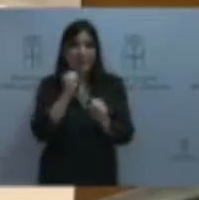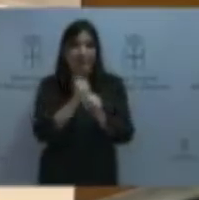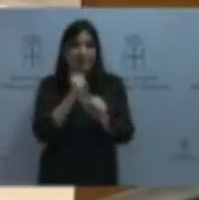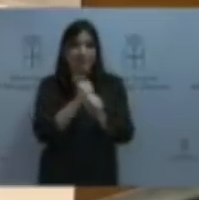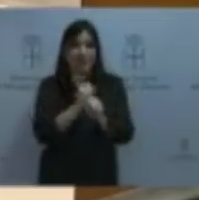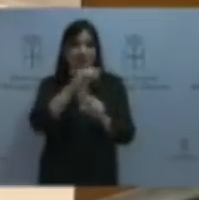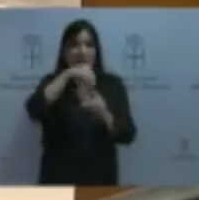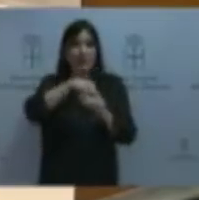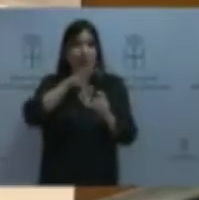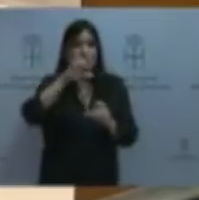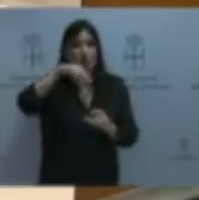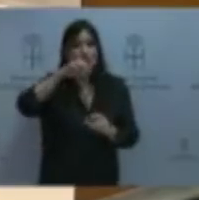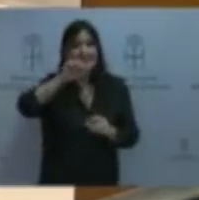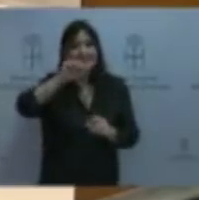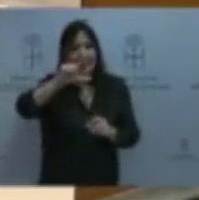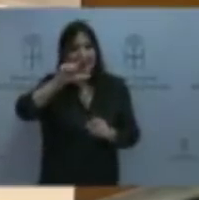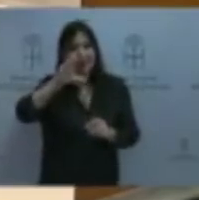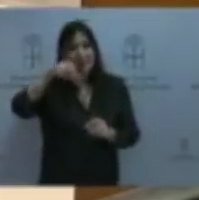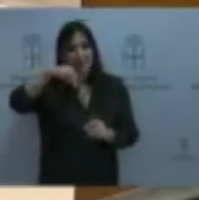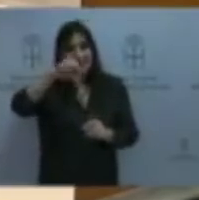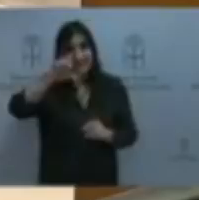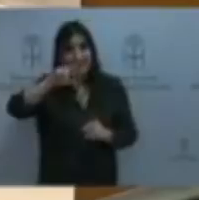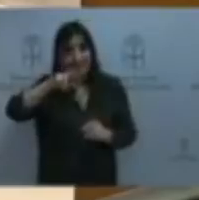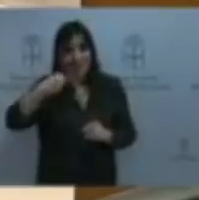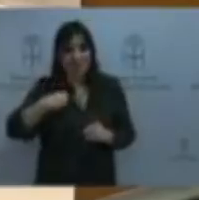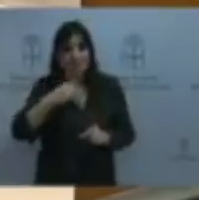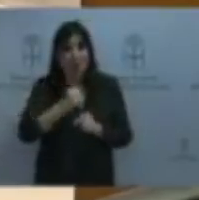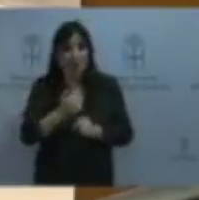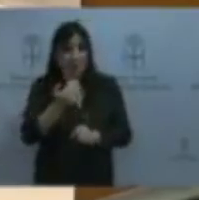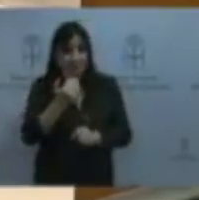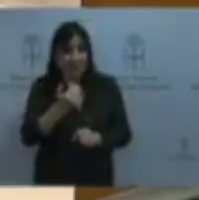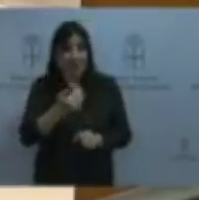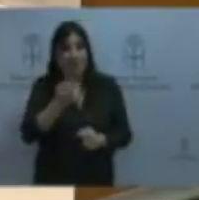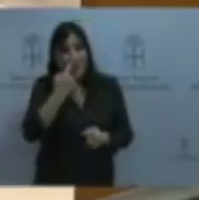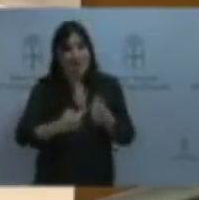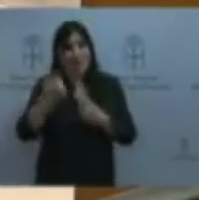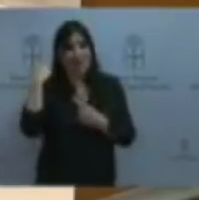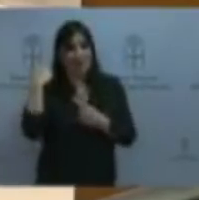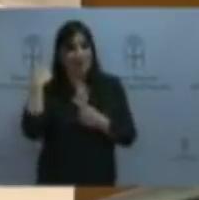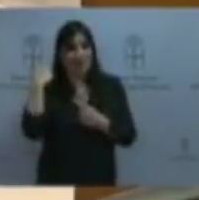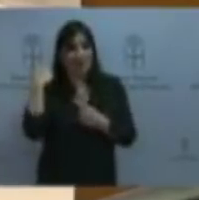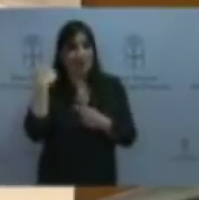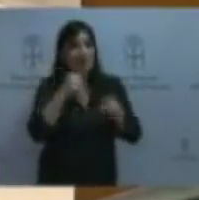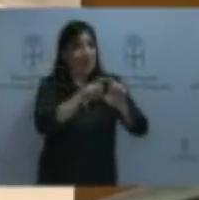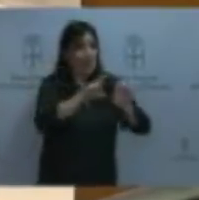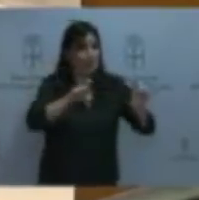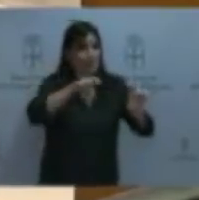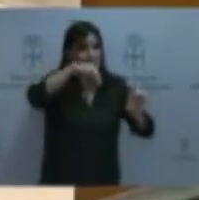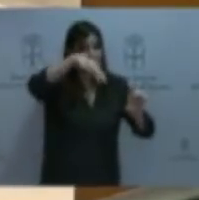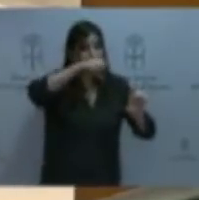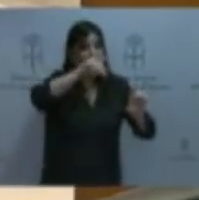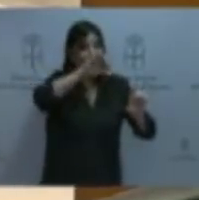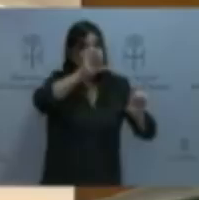pasaron a finales del pasado ejercicio de la empresa Madison a la empresa Unísono en el mes de